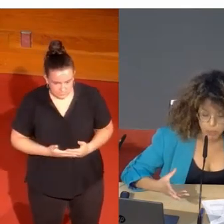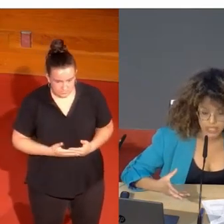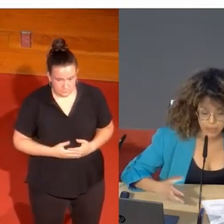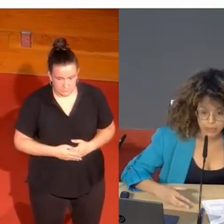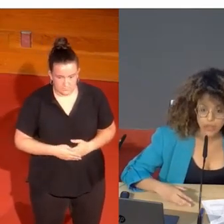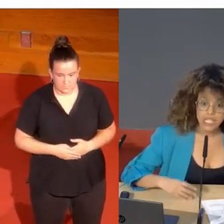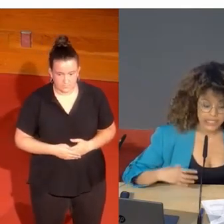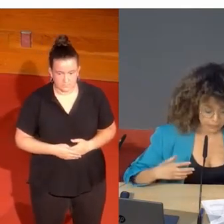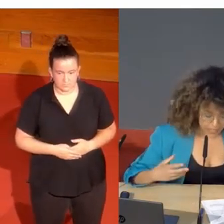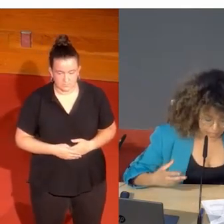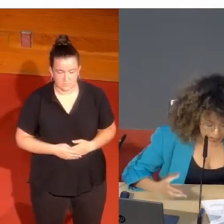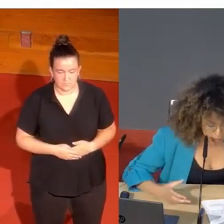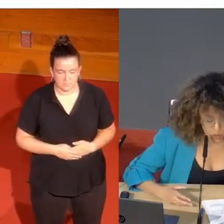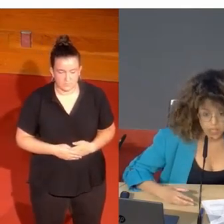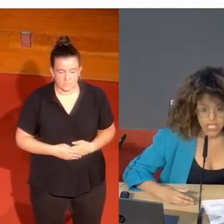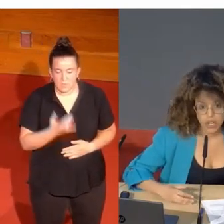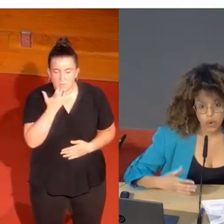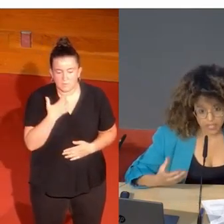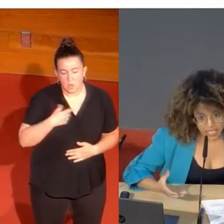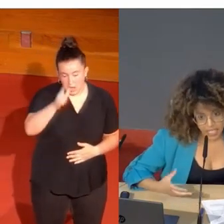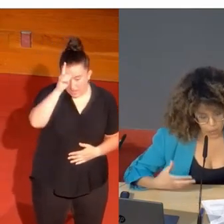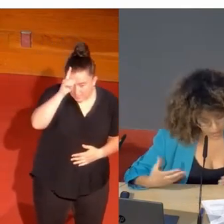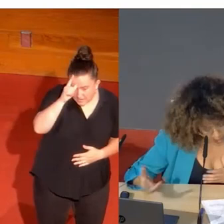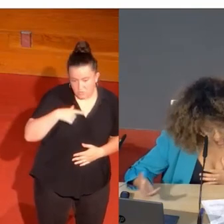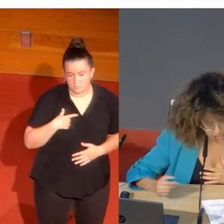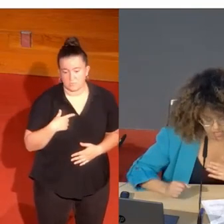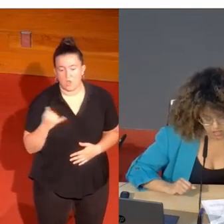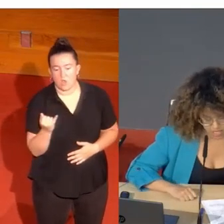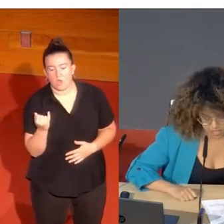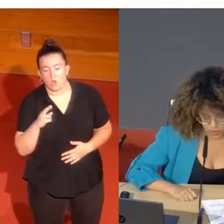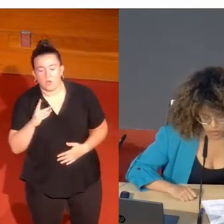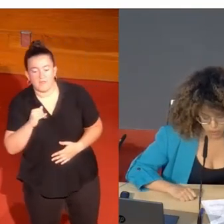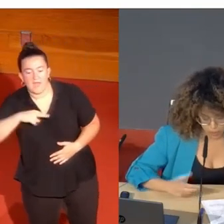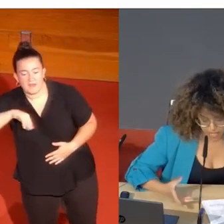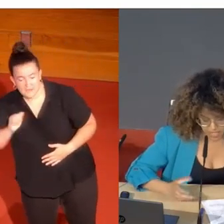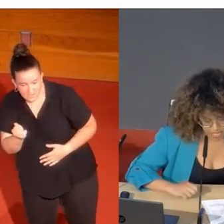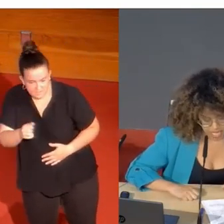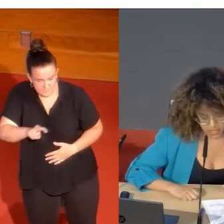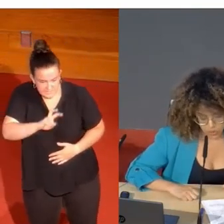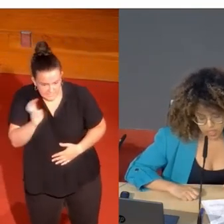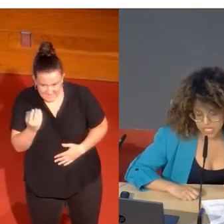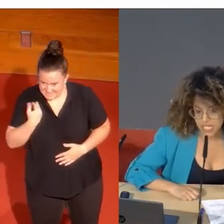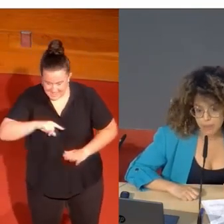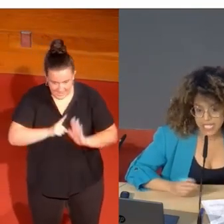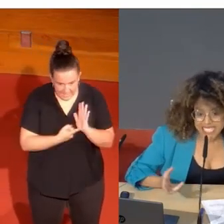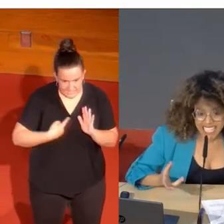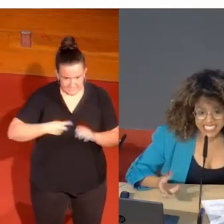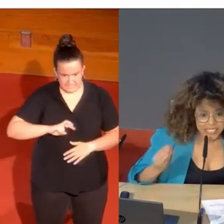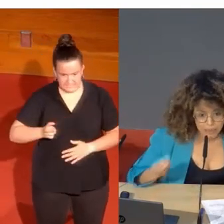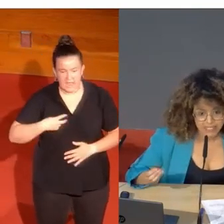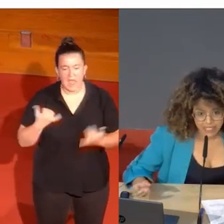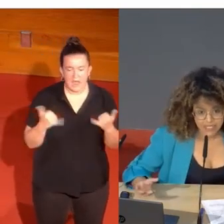Kuwait por ejemplo también en Líbano en Jordania o Argelia ya han sido aprobadas y entonces la